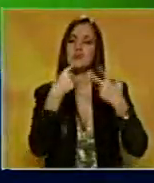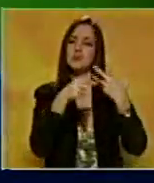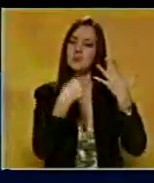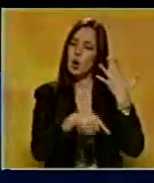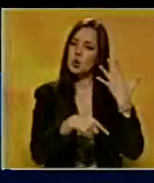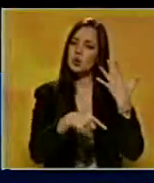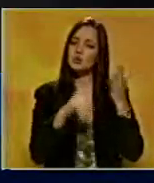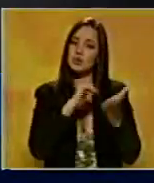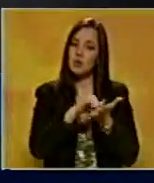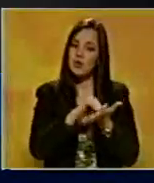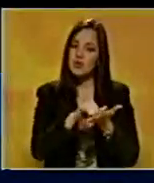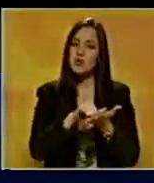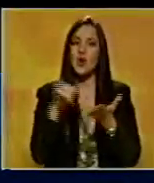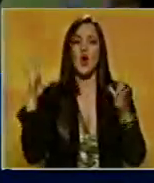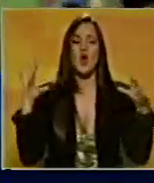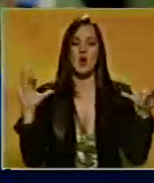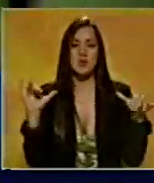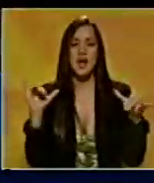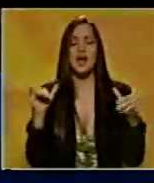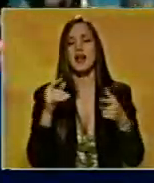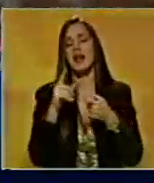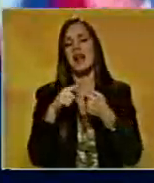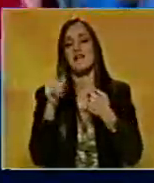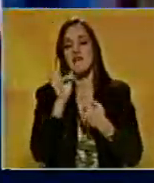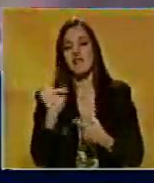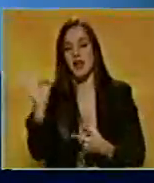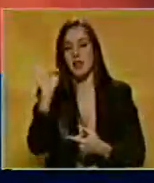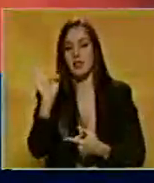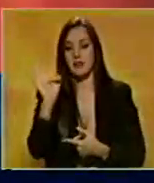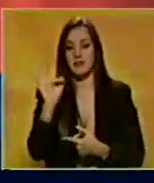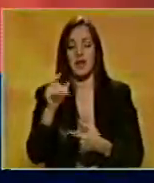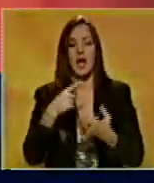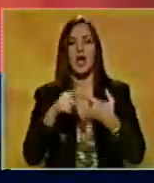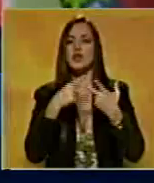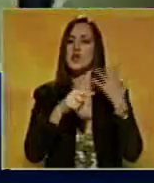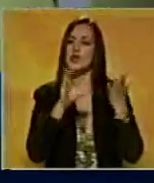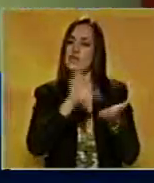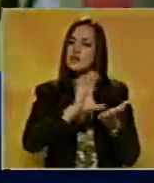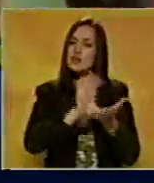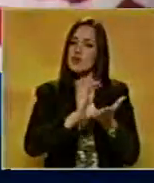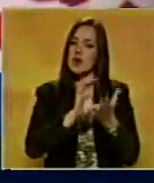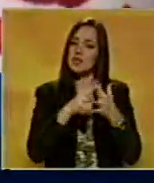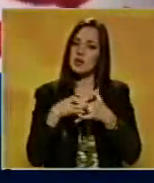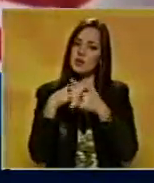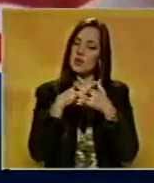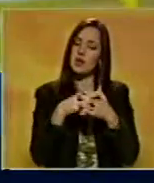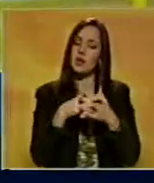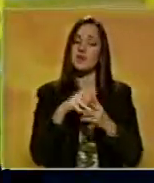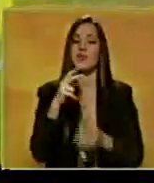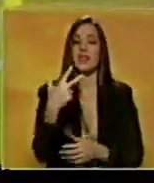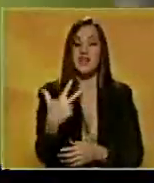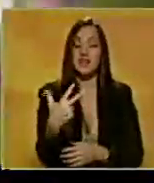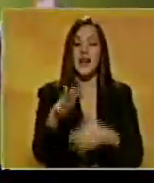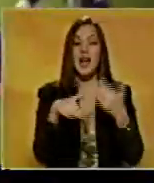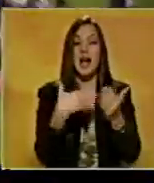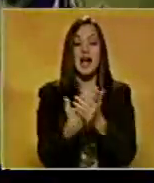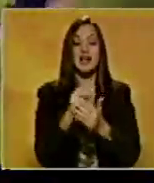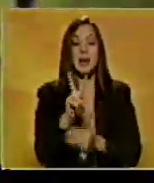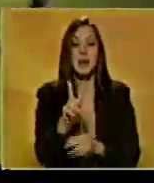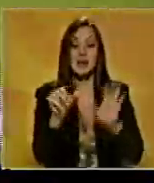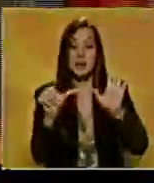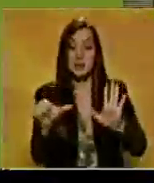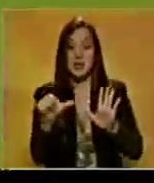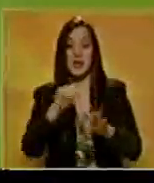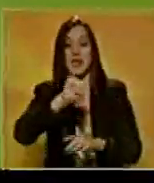y Nueva York, además de Orlando, Filadelfia, Phoenix, San Francisco y Seattle. El torneo se jugará del 3 al 26 de junio en